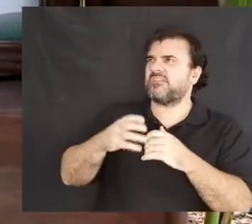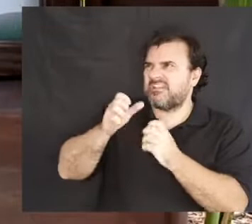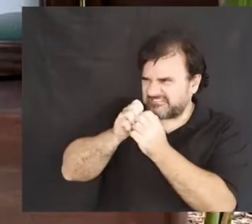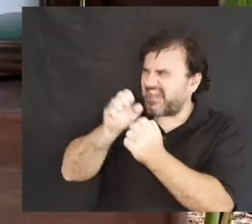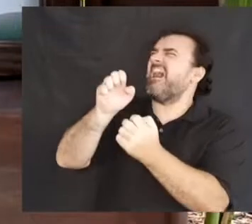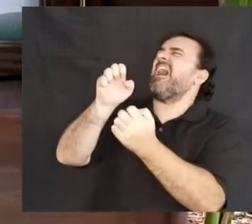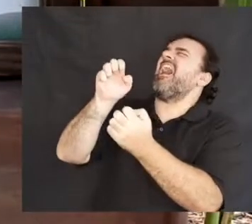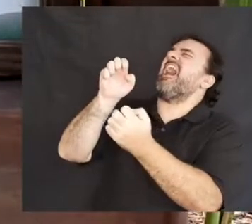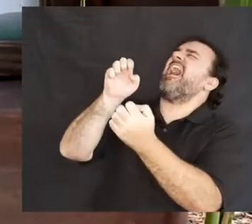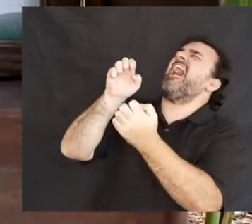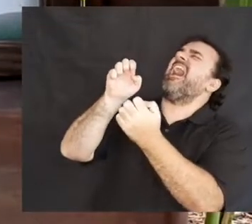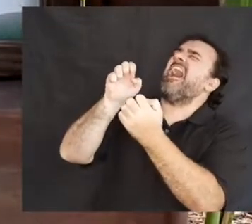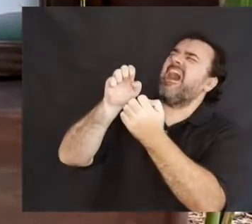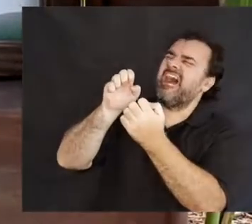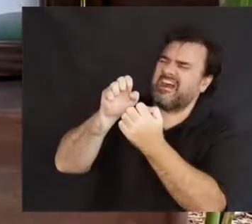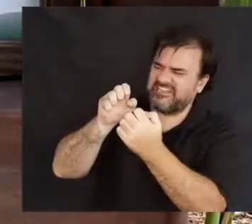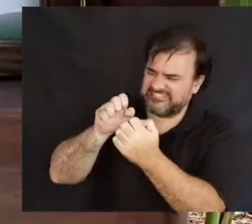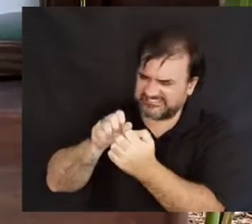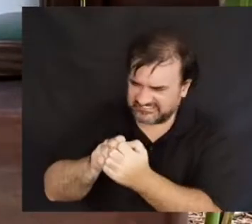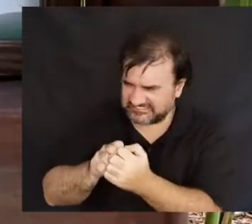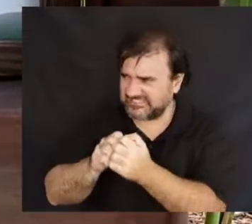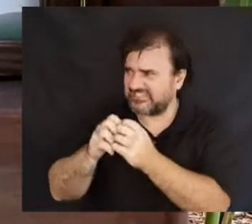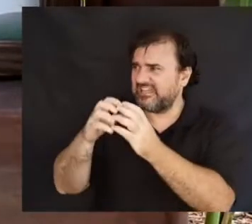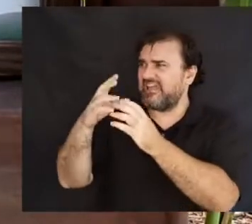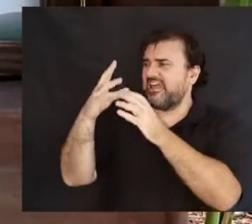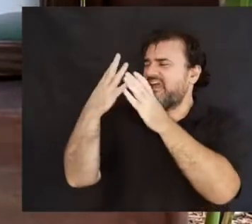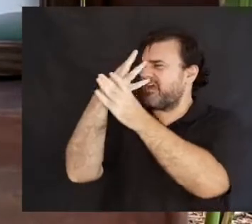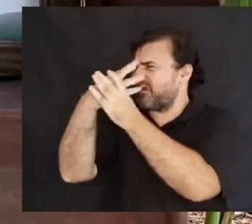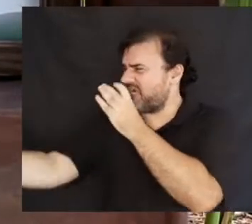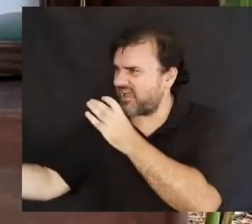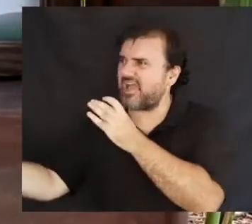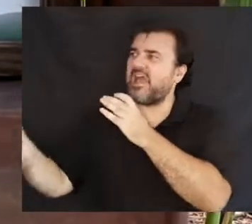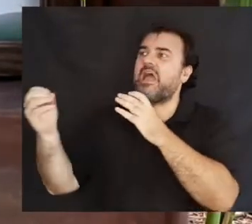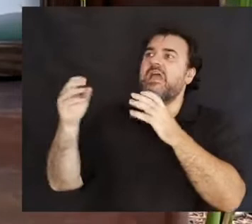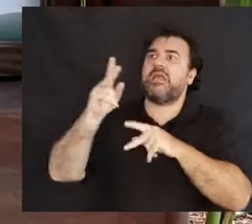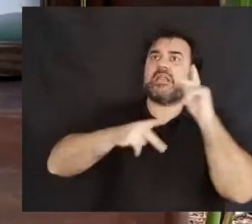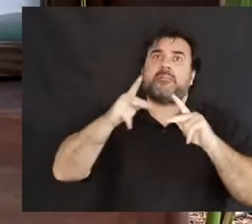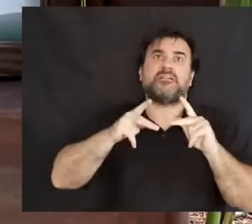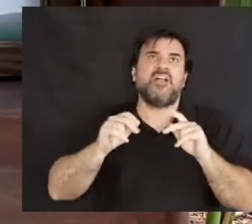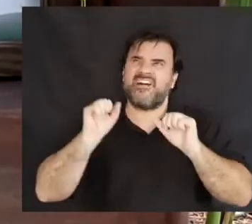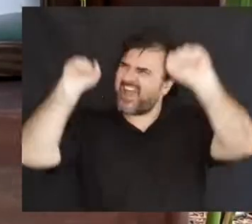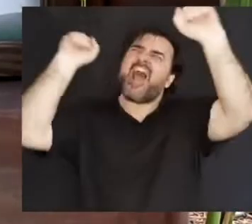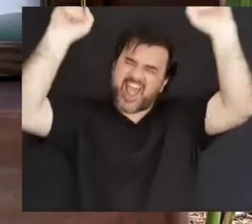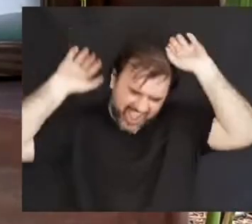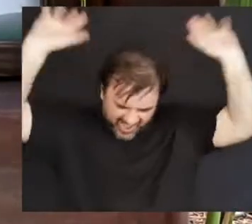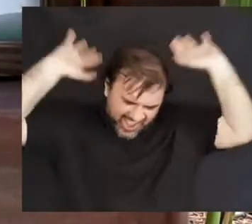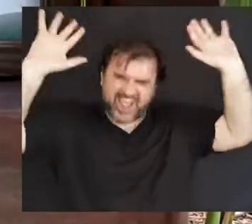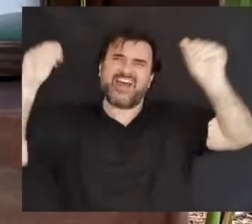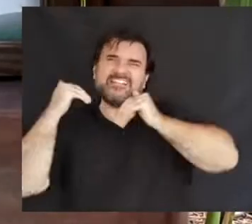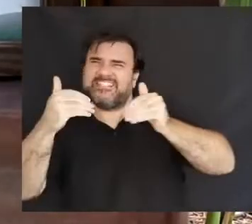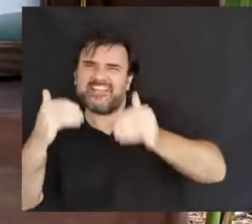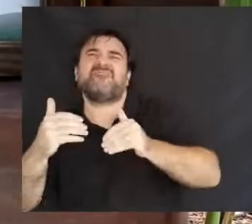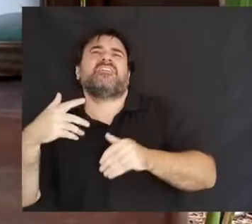bufido, ¡ay, qué jumbroso!, huyendo desfavorido entre la algarabía jubilosa del peonaje.